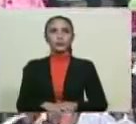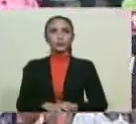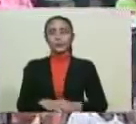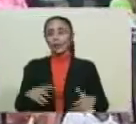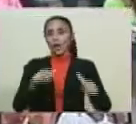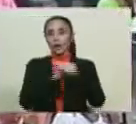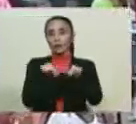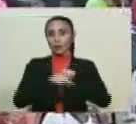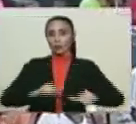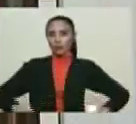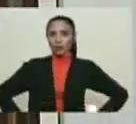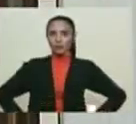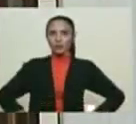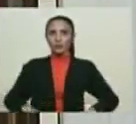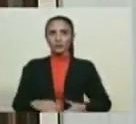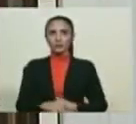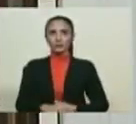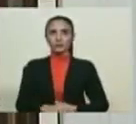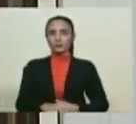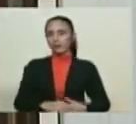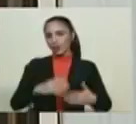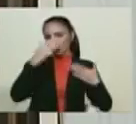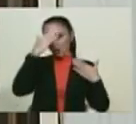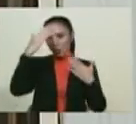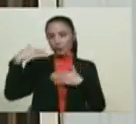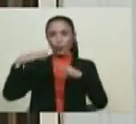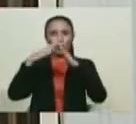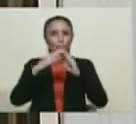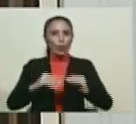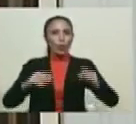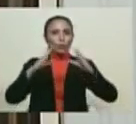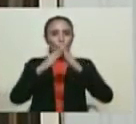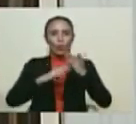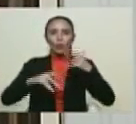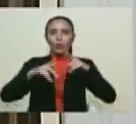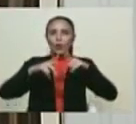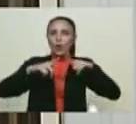Portuguesa, portuguesa. Mi saludo a todo el llano venezolano.